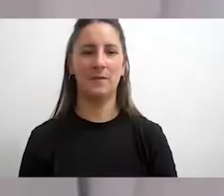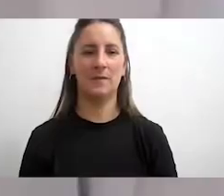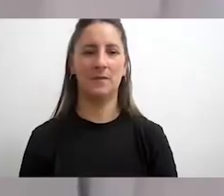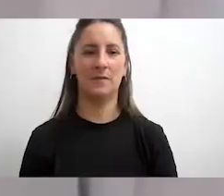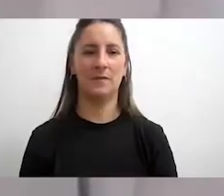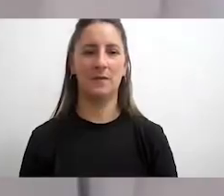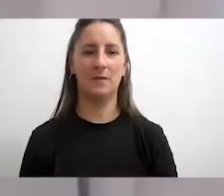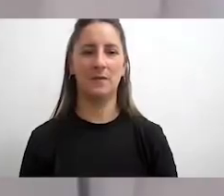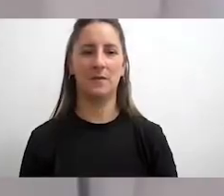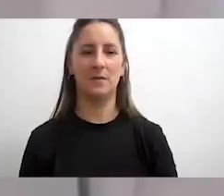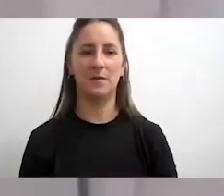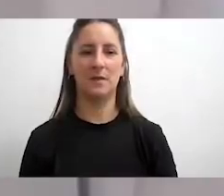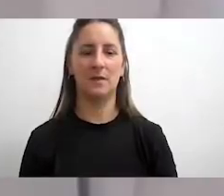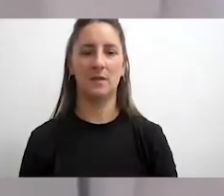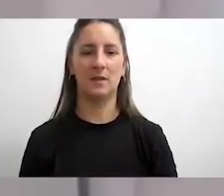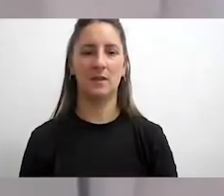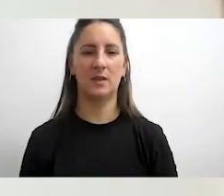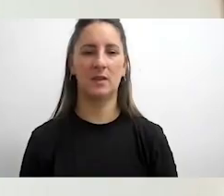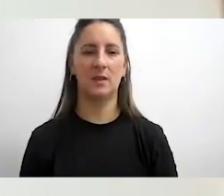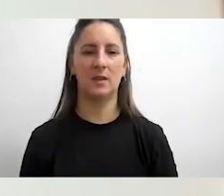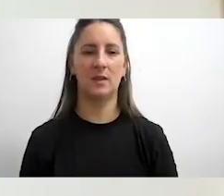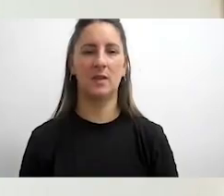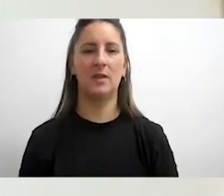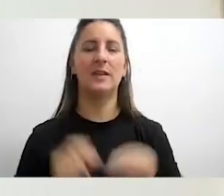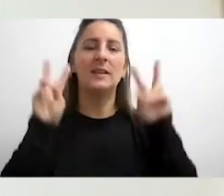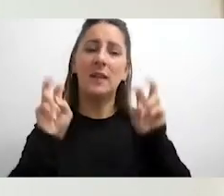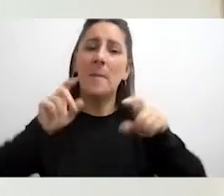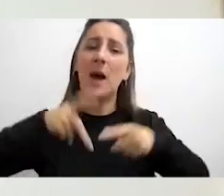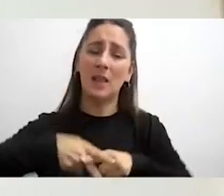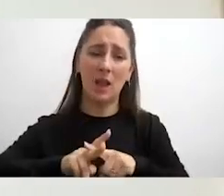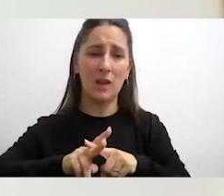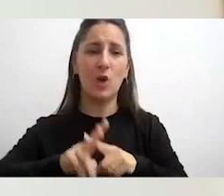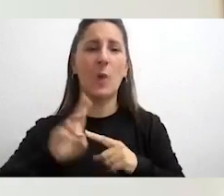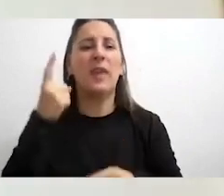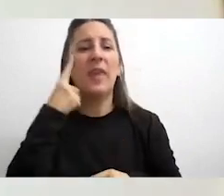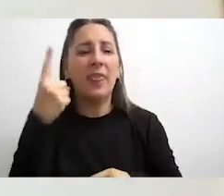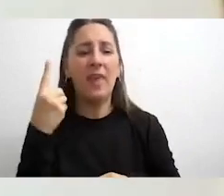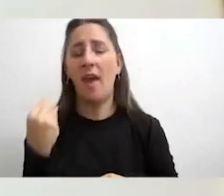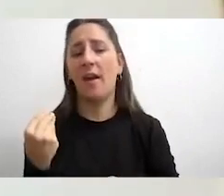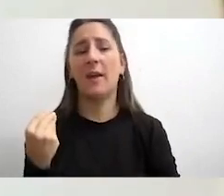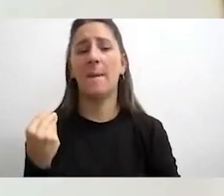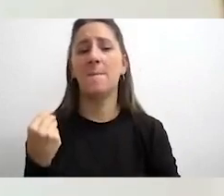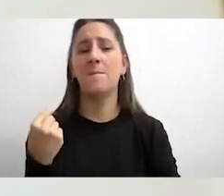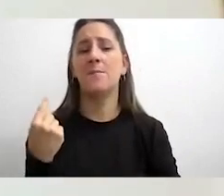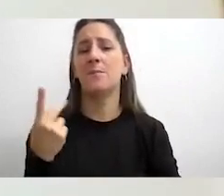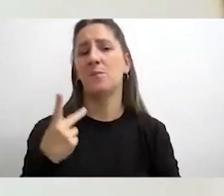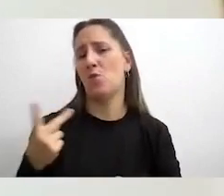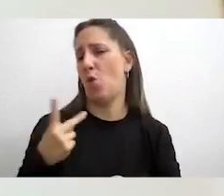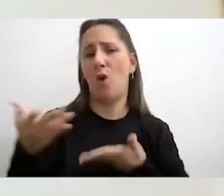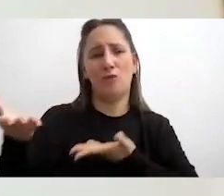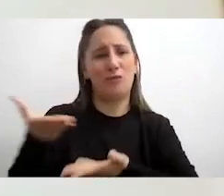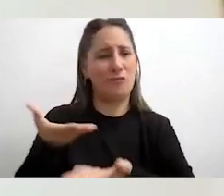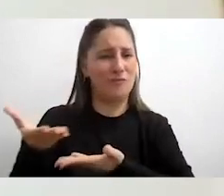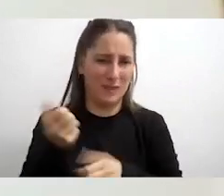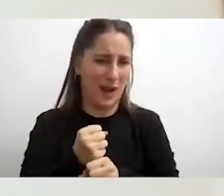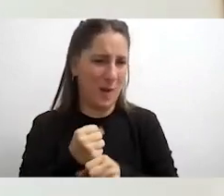volvemos a lo mismo. Es una cuestión No, pero está técnica genial. y la idea es que de ambos lados se trabaje bien, y a veces